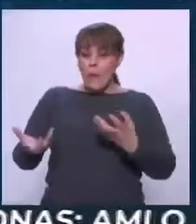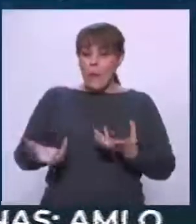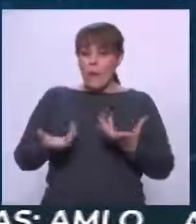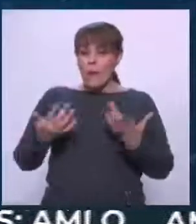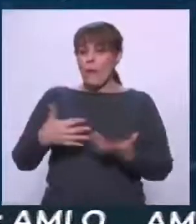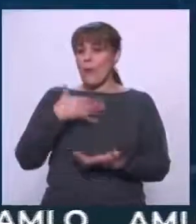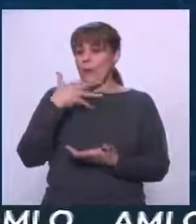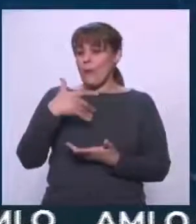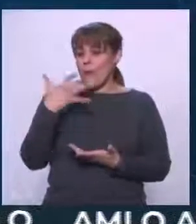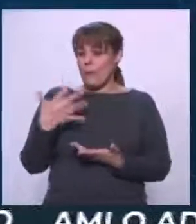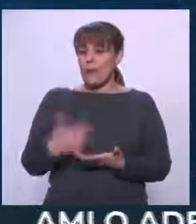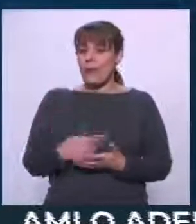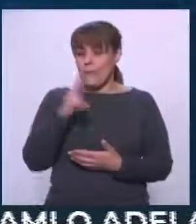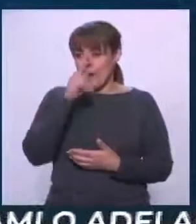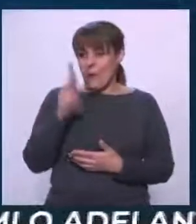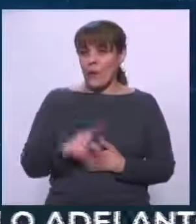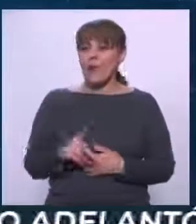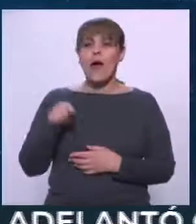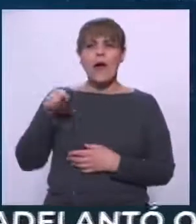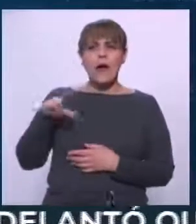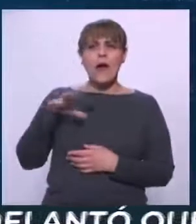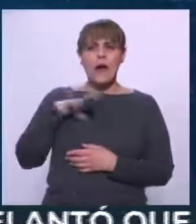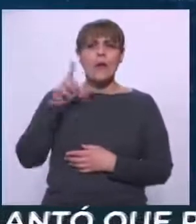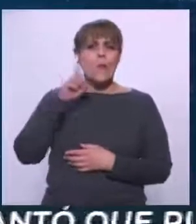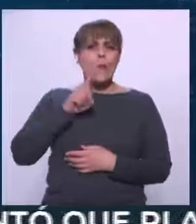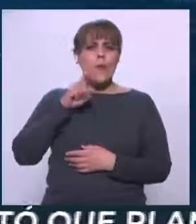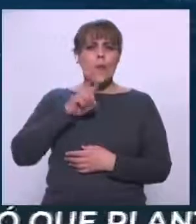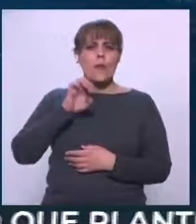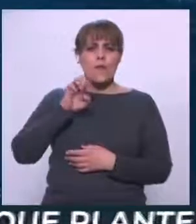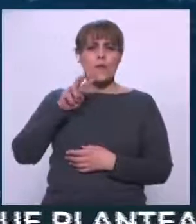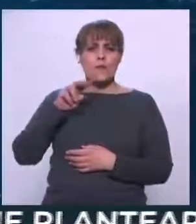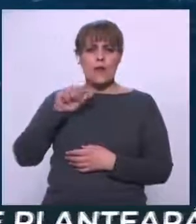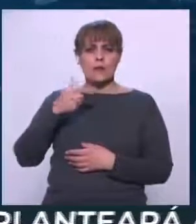Y allí estaba también Evangelina,